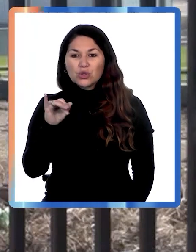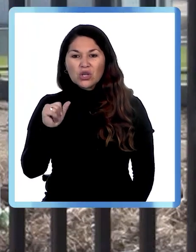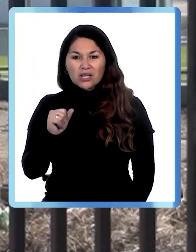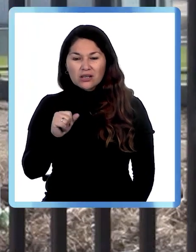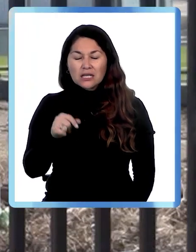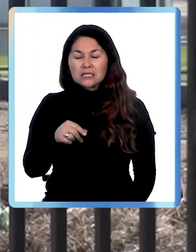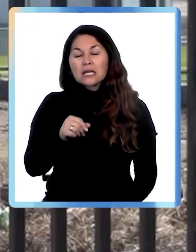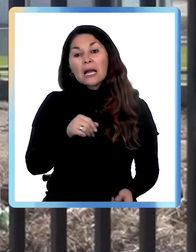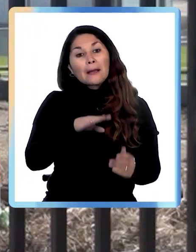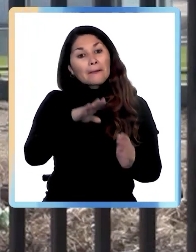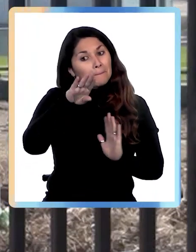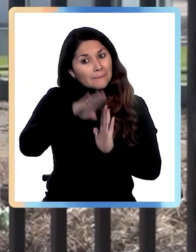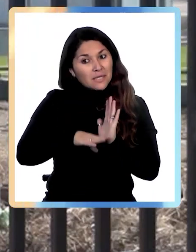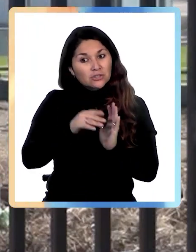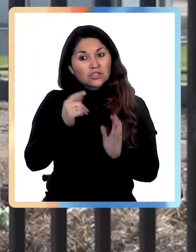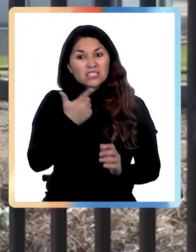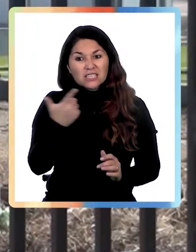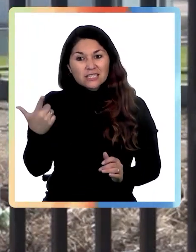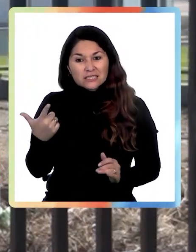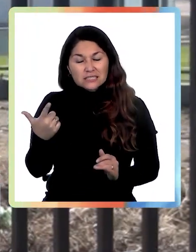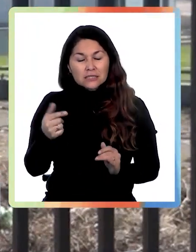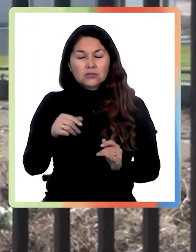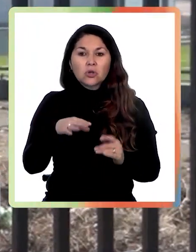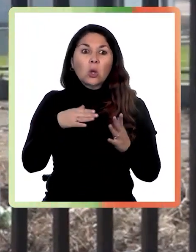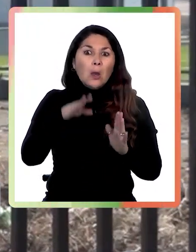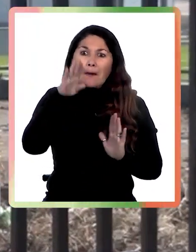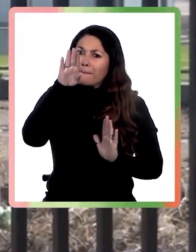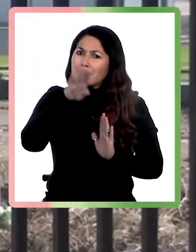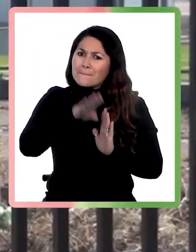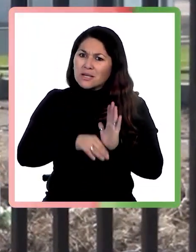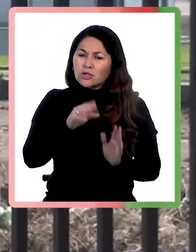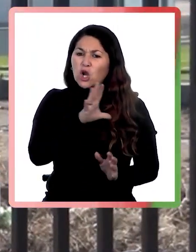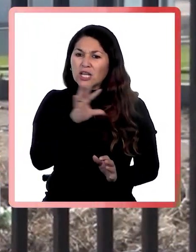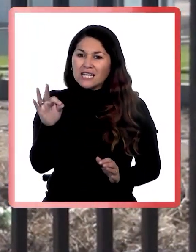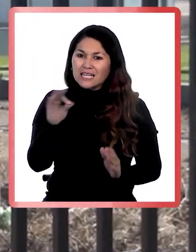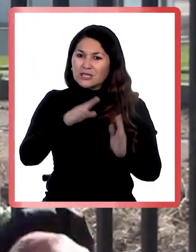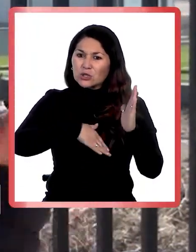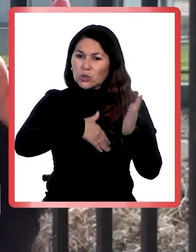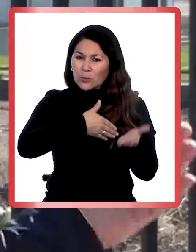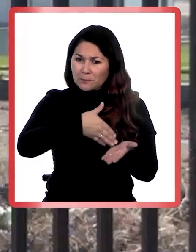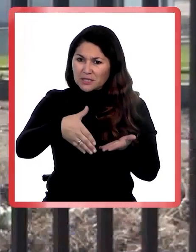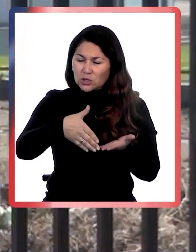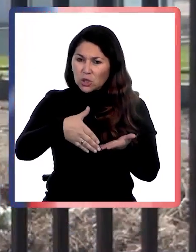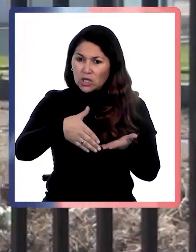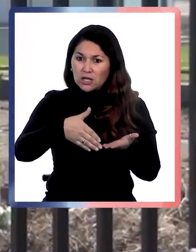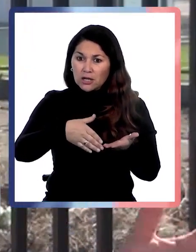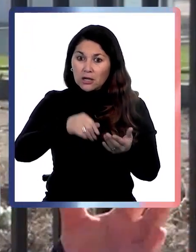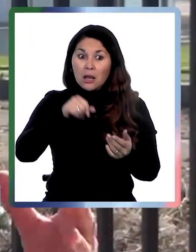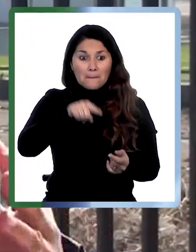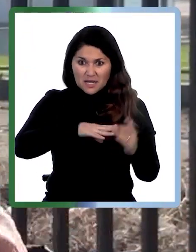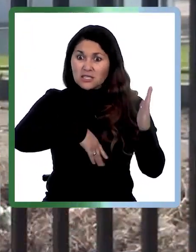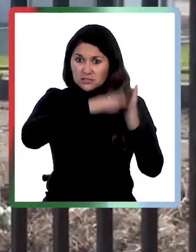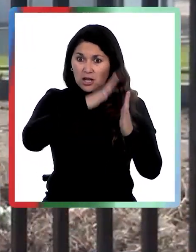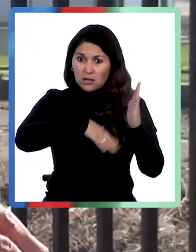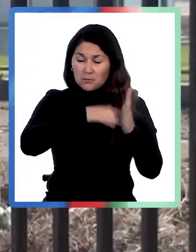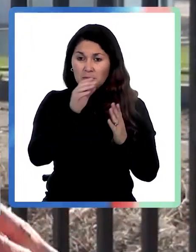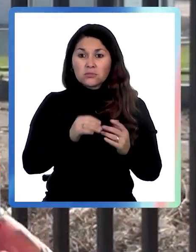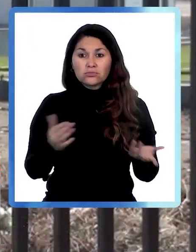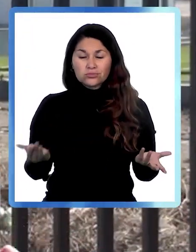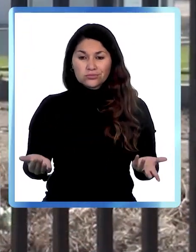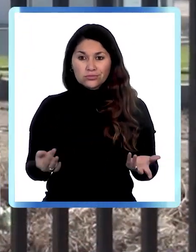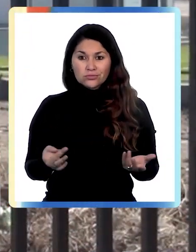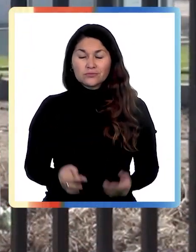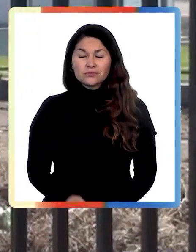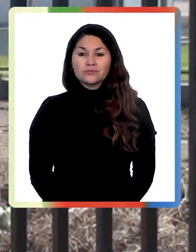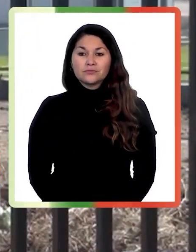los 77 por gasto administrativo nos van callando menos de 500 millones para las pinturas de humed escente que es lo que realmente